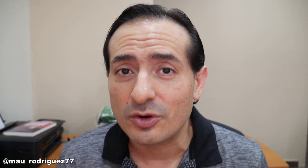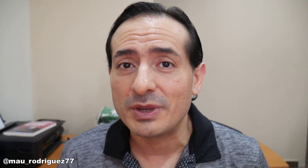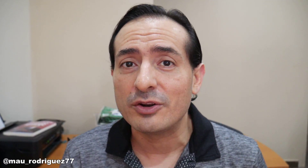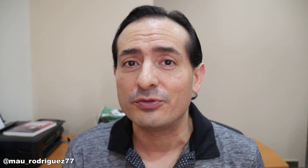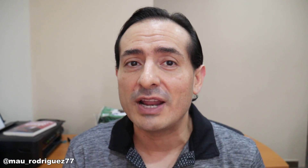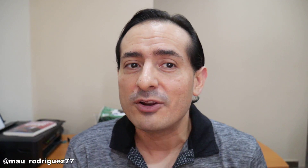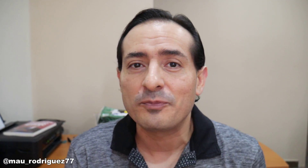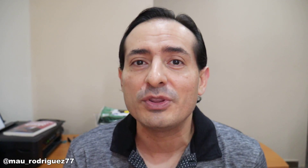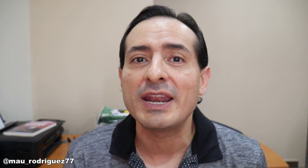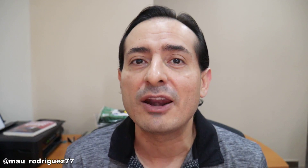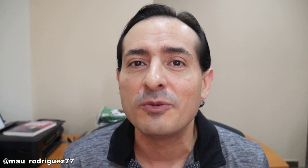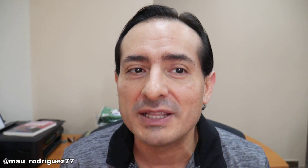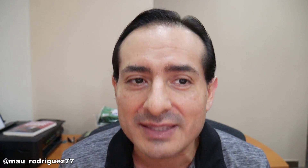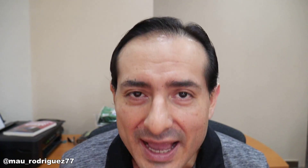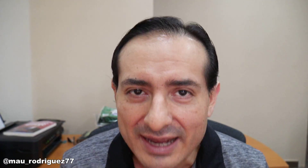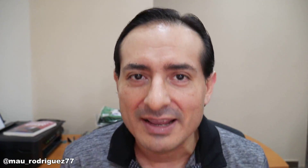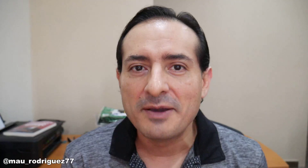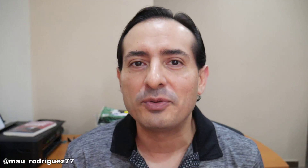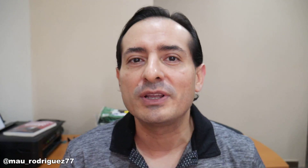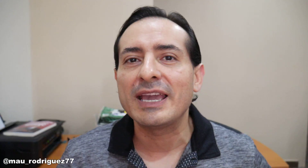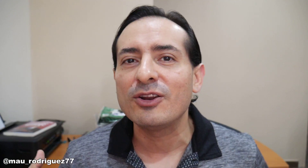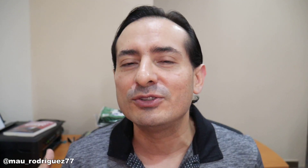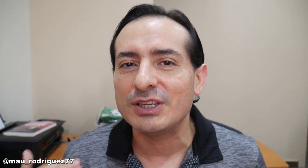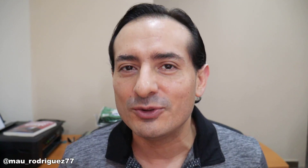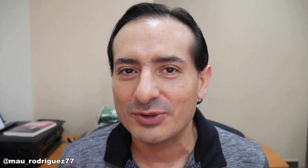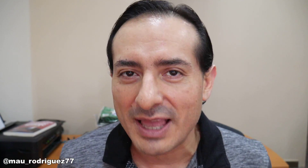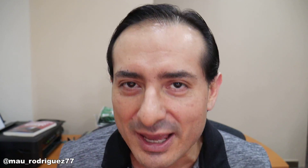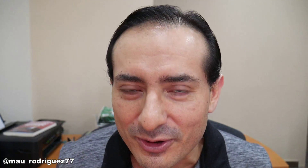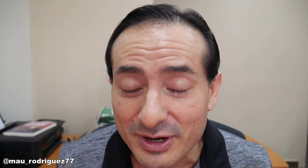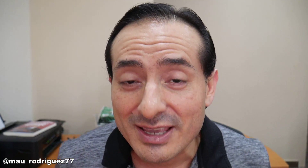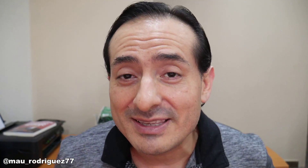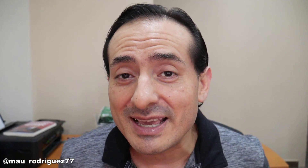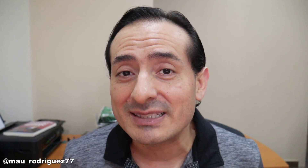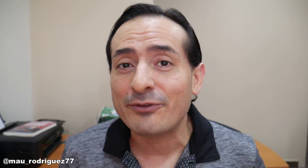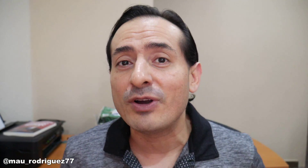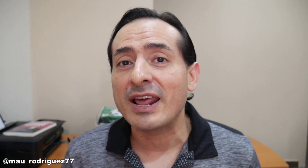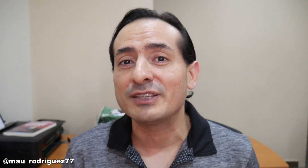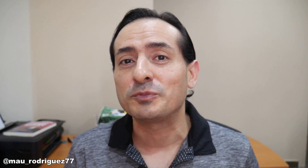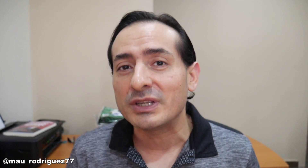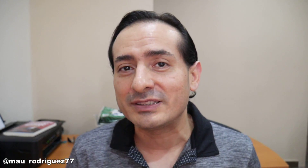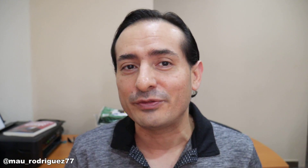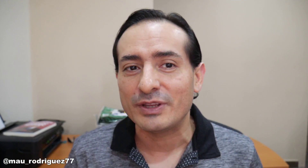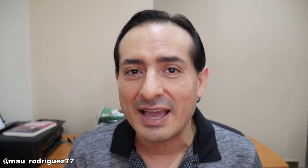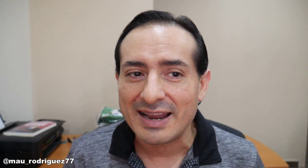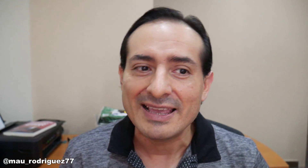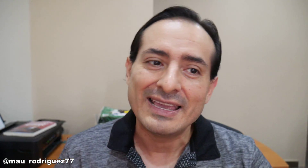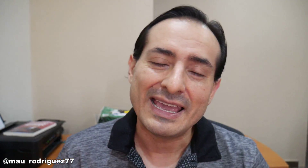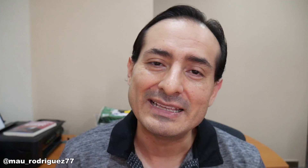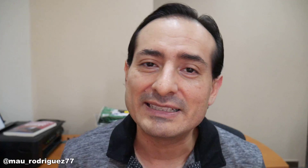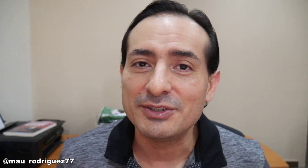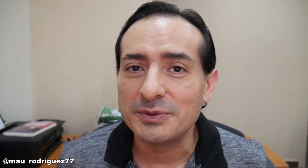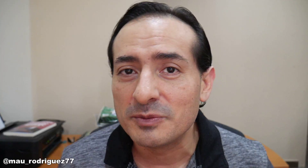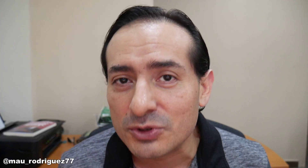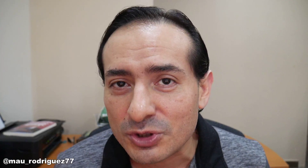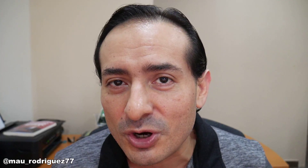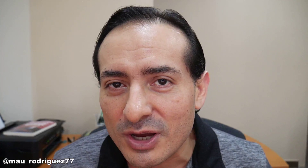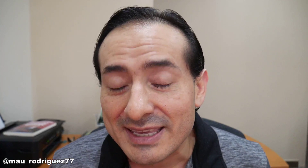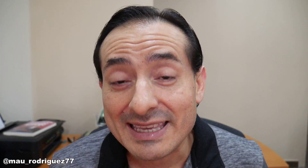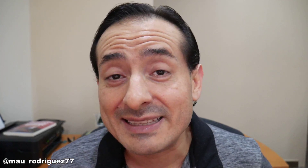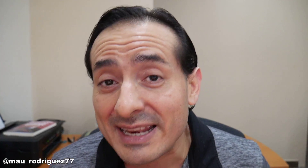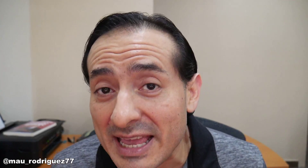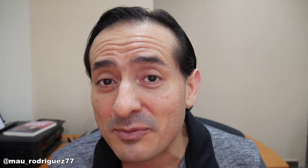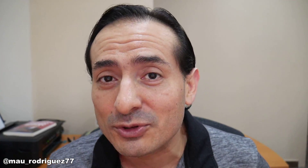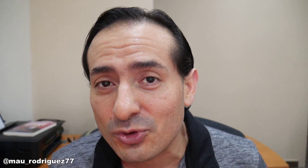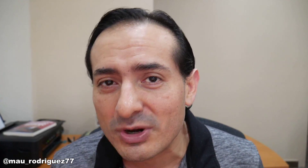explicaciones. El gobierno federal no podían argumentar por qué nos inundaron. Y esa fue la respuesta final. Es que llovió mucho